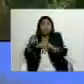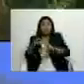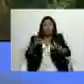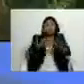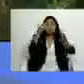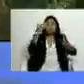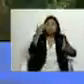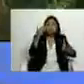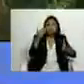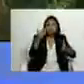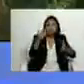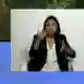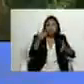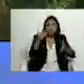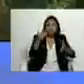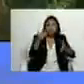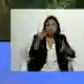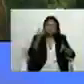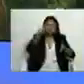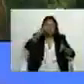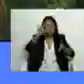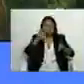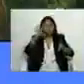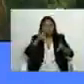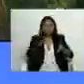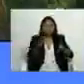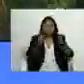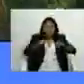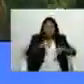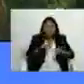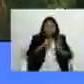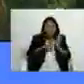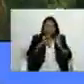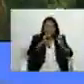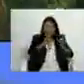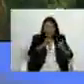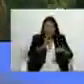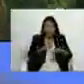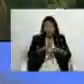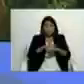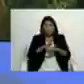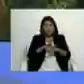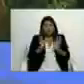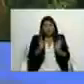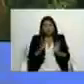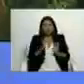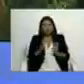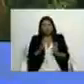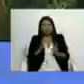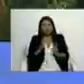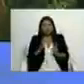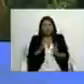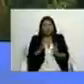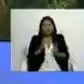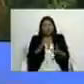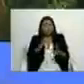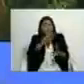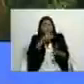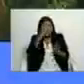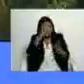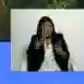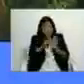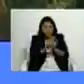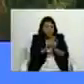de la República Cooperativa de Guyana, que ha pretendido transformar su respeto por la legalidad